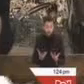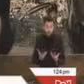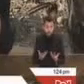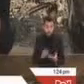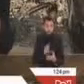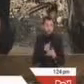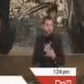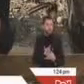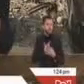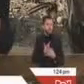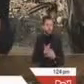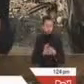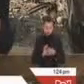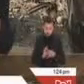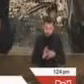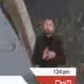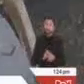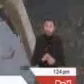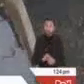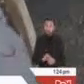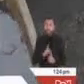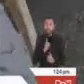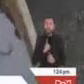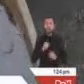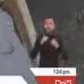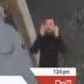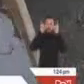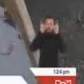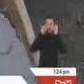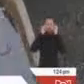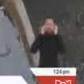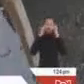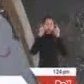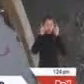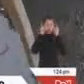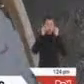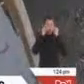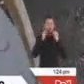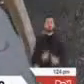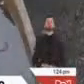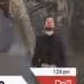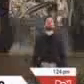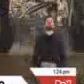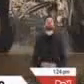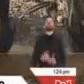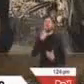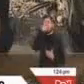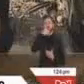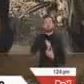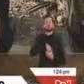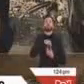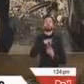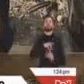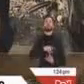ahí con uno mismo. A conectar. Pero cierra los ojos y después de que cierra los ojos ahí se está conectando. muchas cosas,